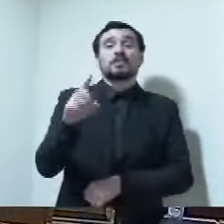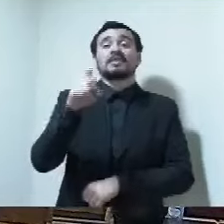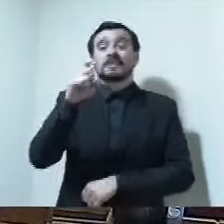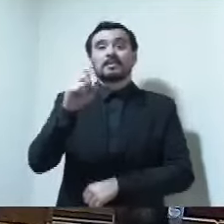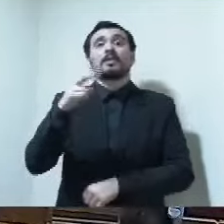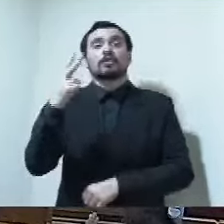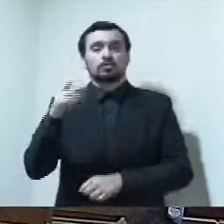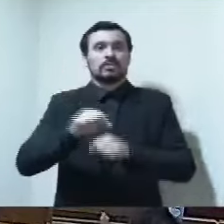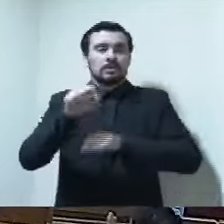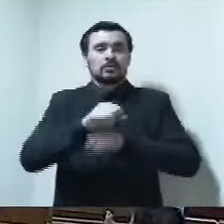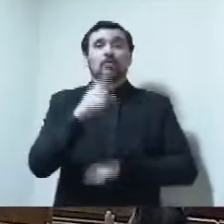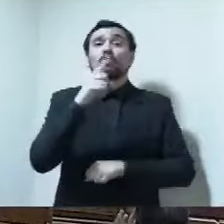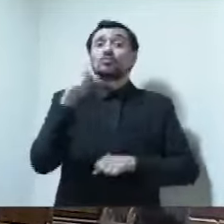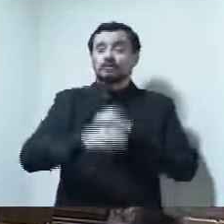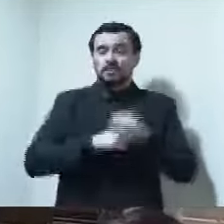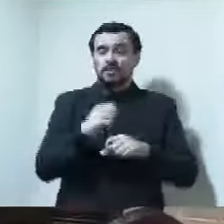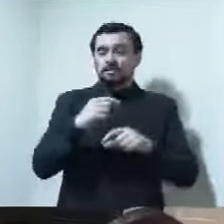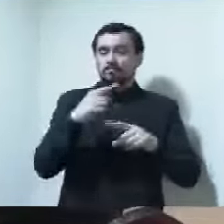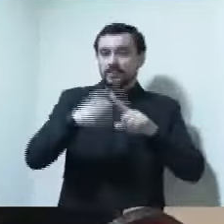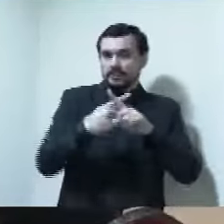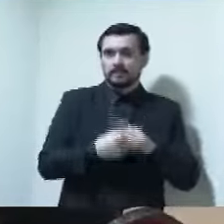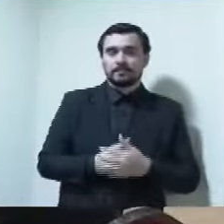propiedad en 11 meses.